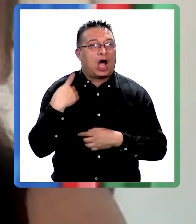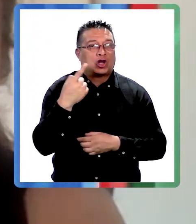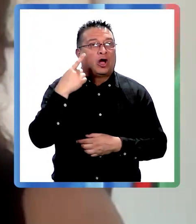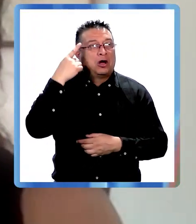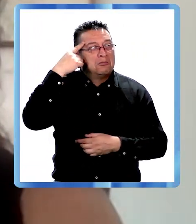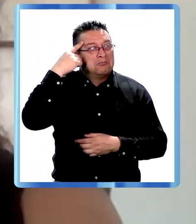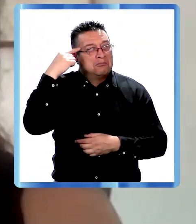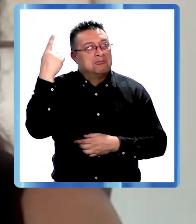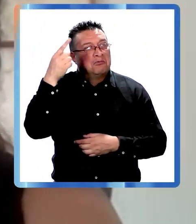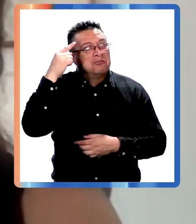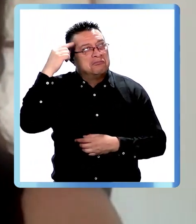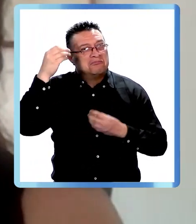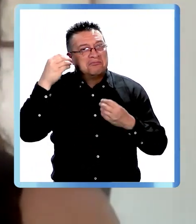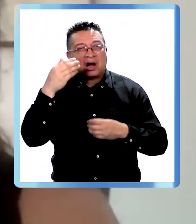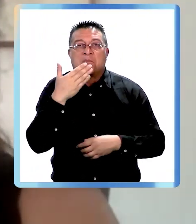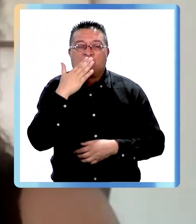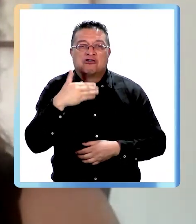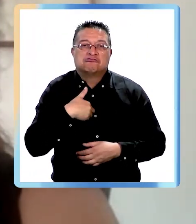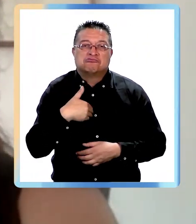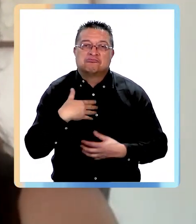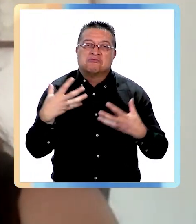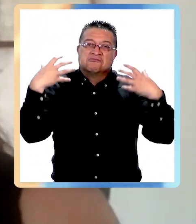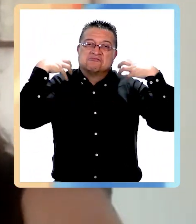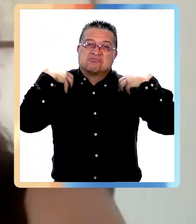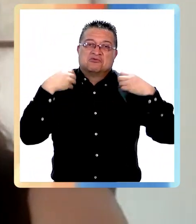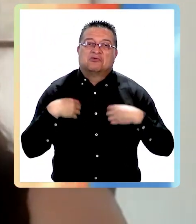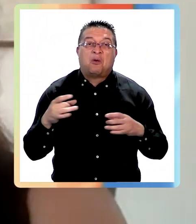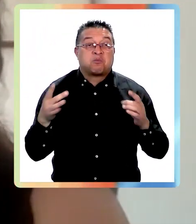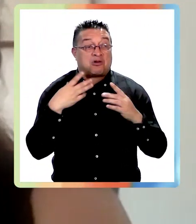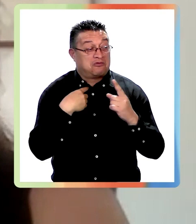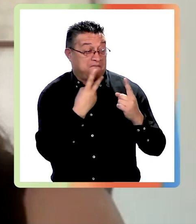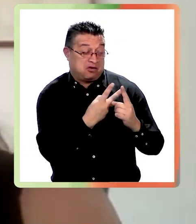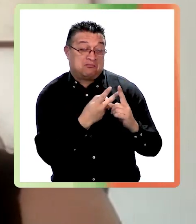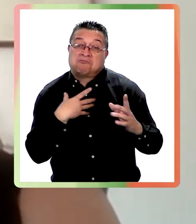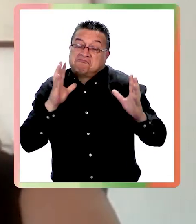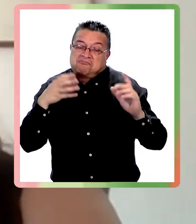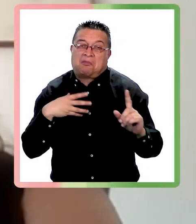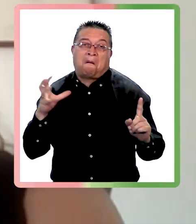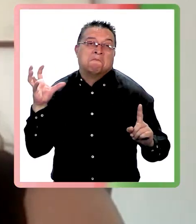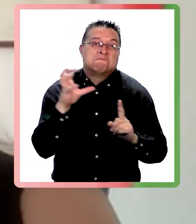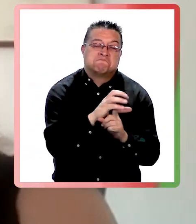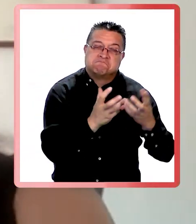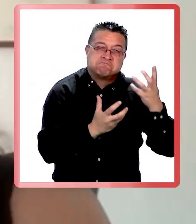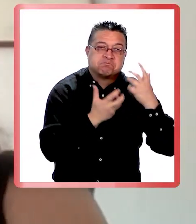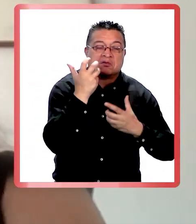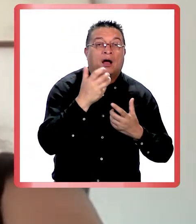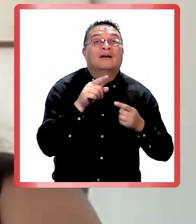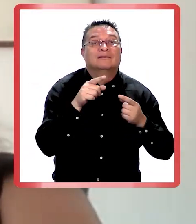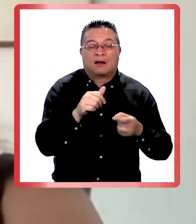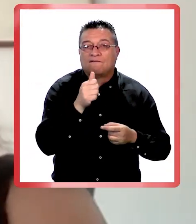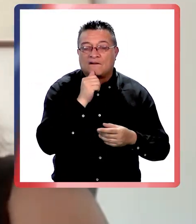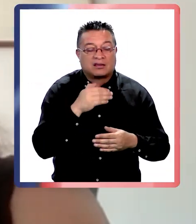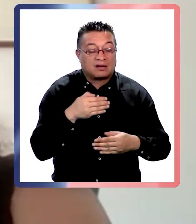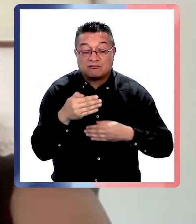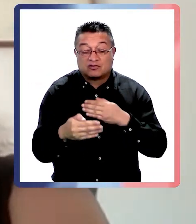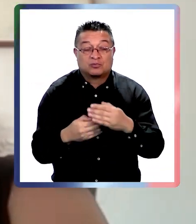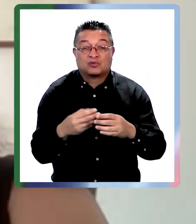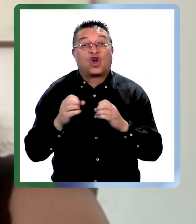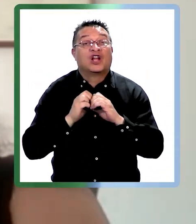o repone este principio en los ciudadanos que se tienen que hacer cargo. Pero eso es muy peligroso porque no existen procedimientos claros para